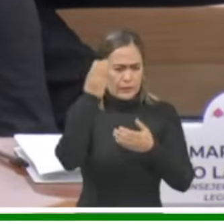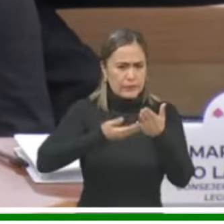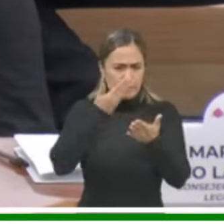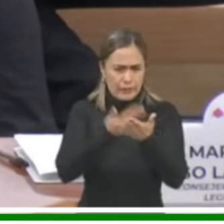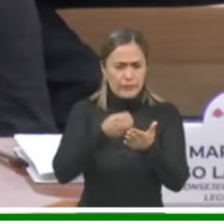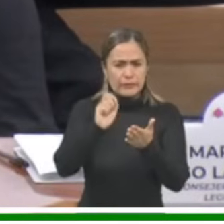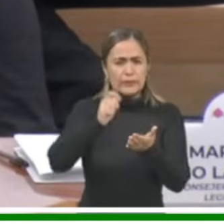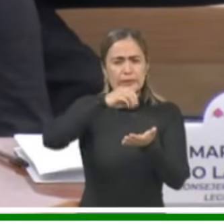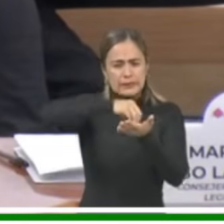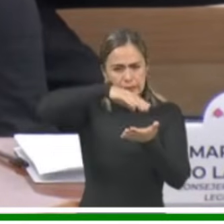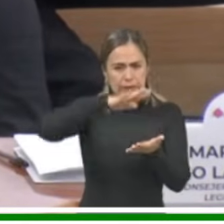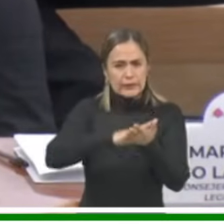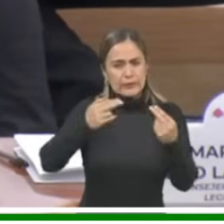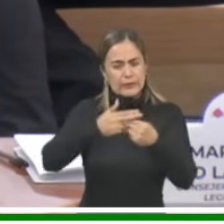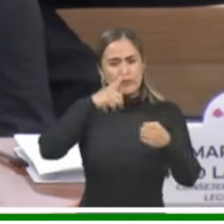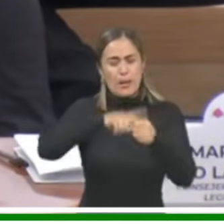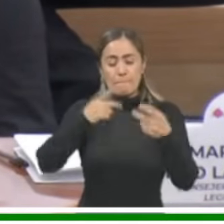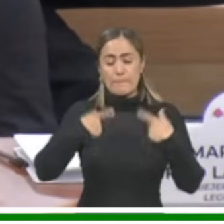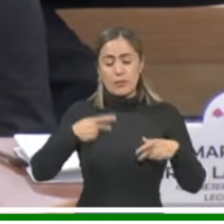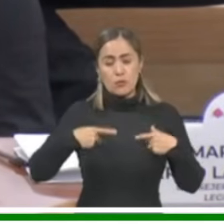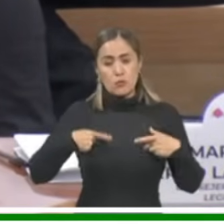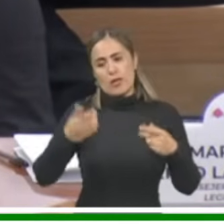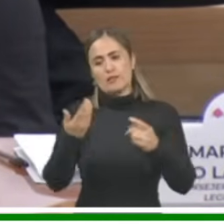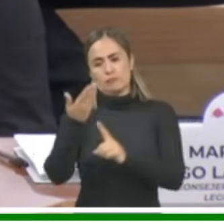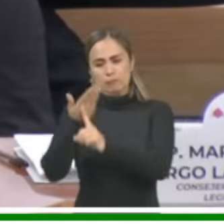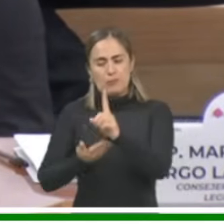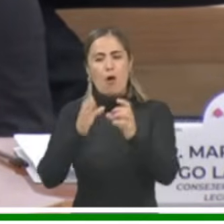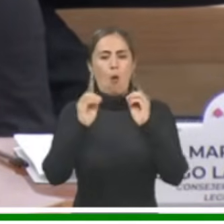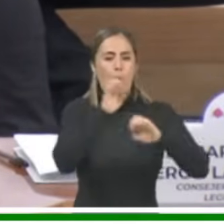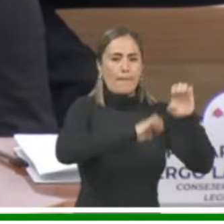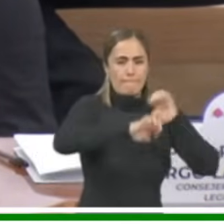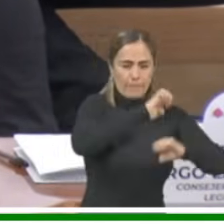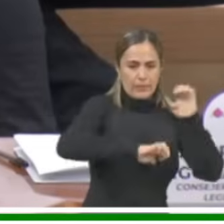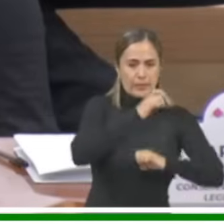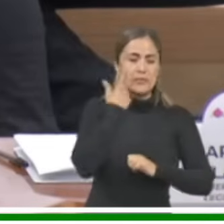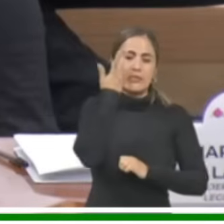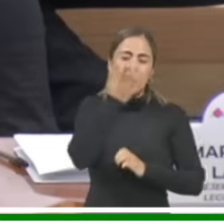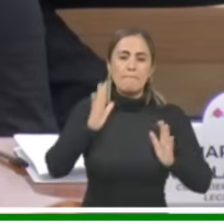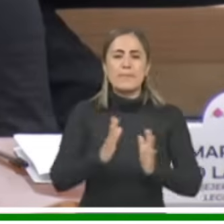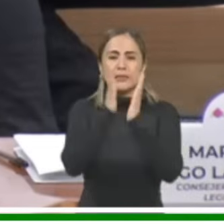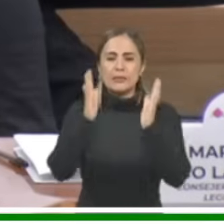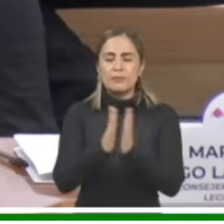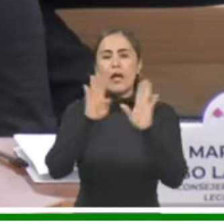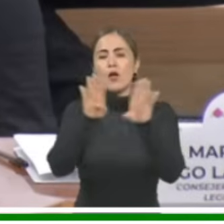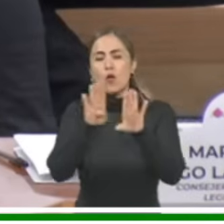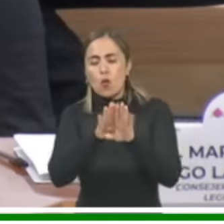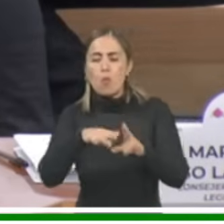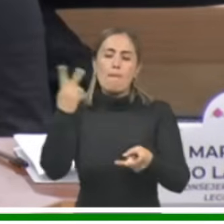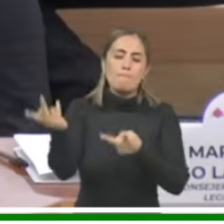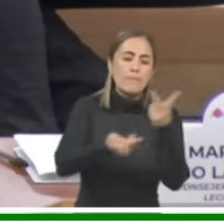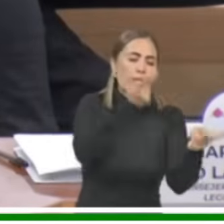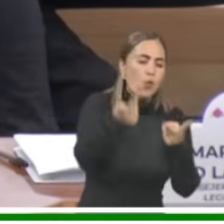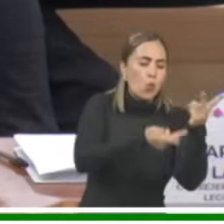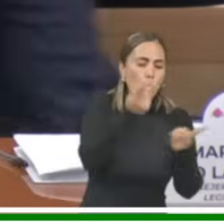nacional de personas físicas o morales que quieran participar en el proceso electoral, a través del levantamiento y publicación de encuestas